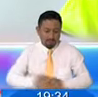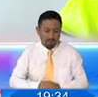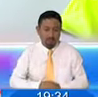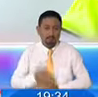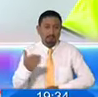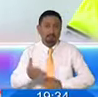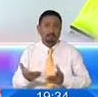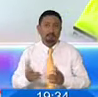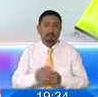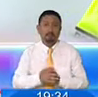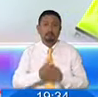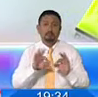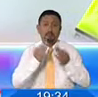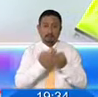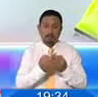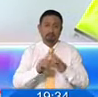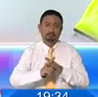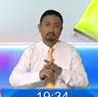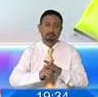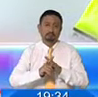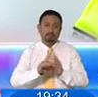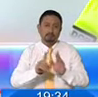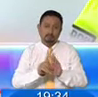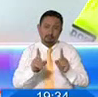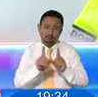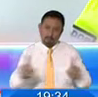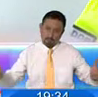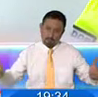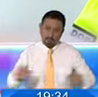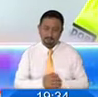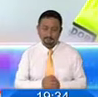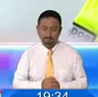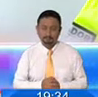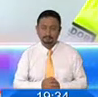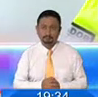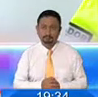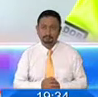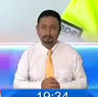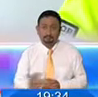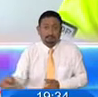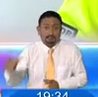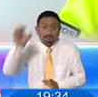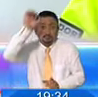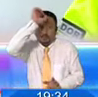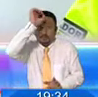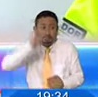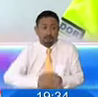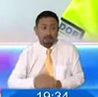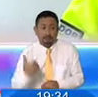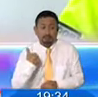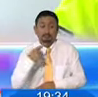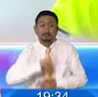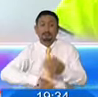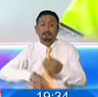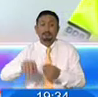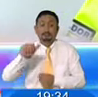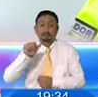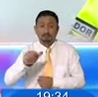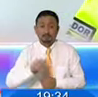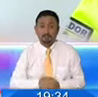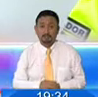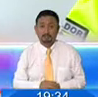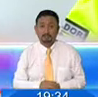el entorno familiar de su hogar, y desconociendo que tenía una